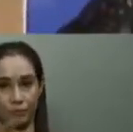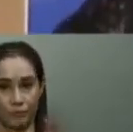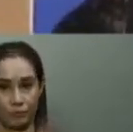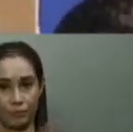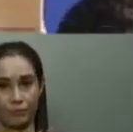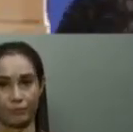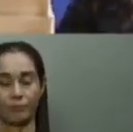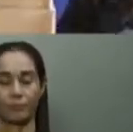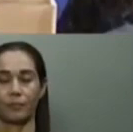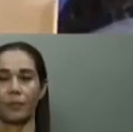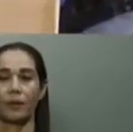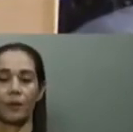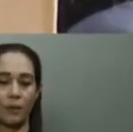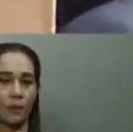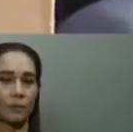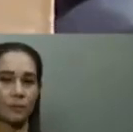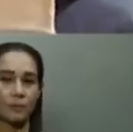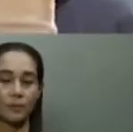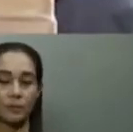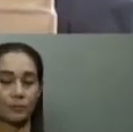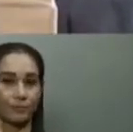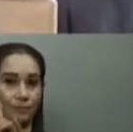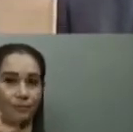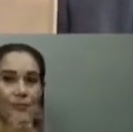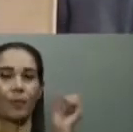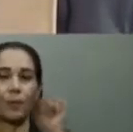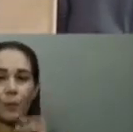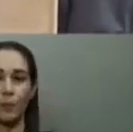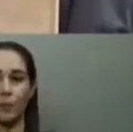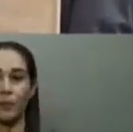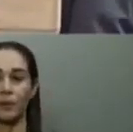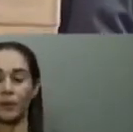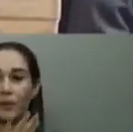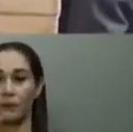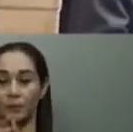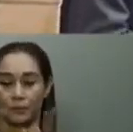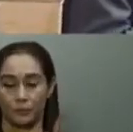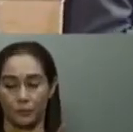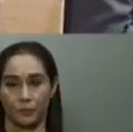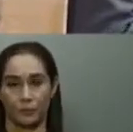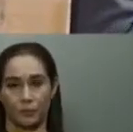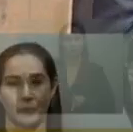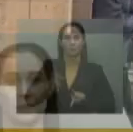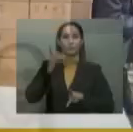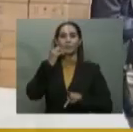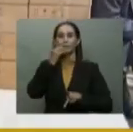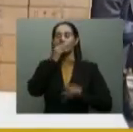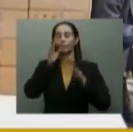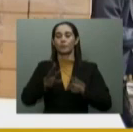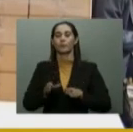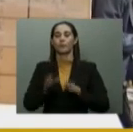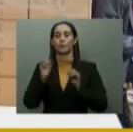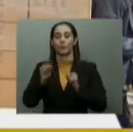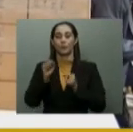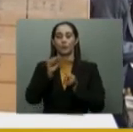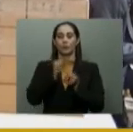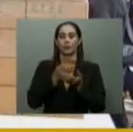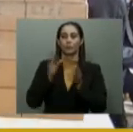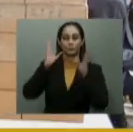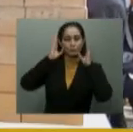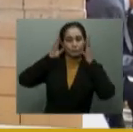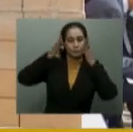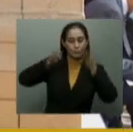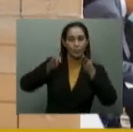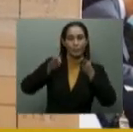con esto que están perdiendo el tiempo en pendejada en relumbrón esto no es más que el relumbrón era